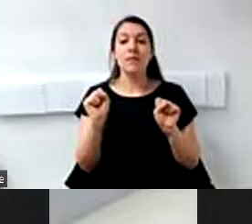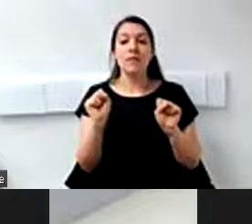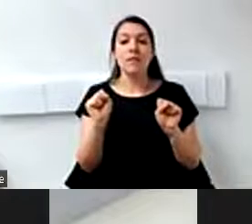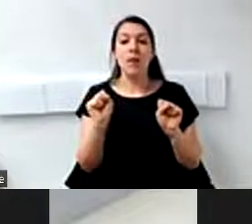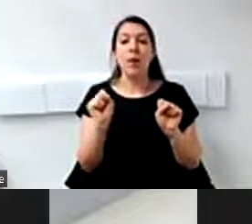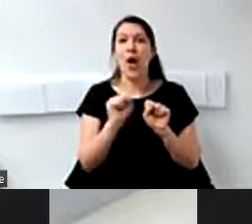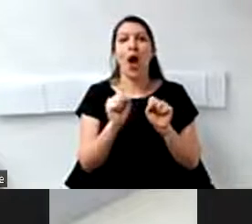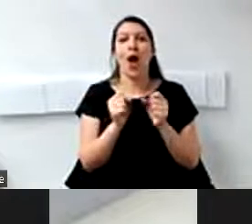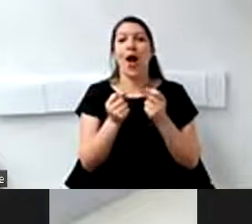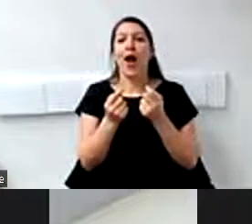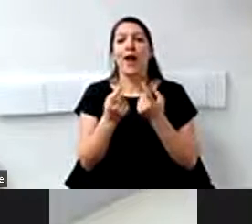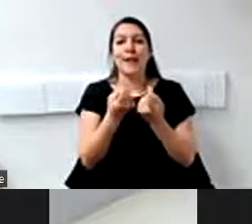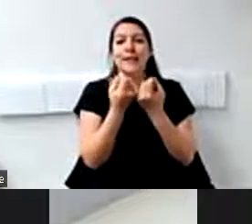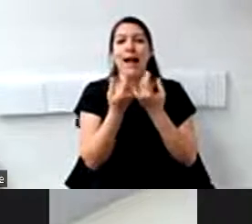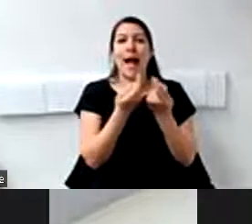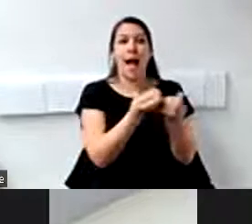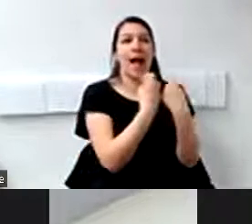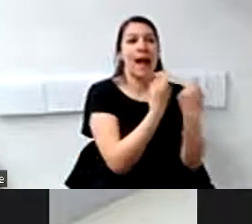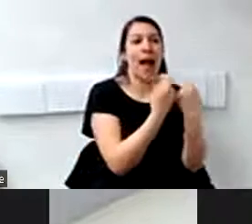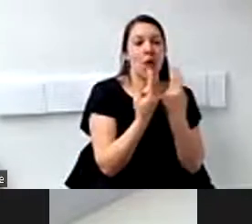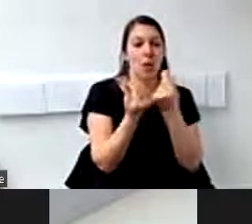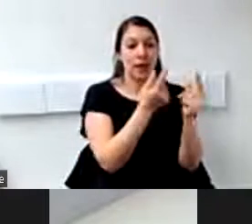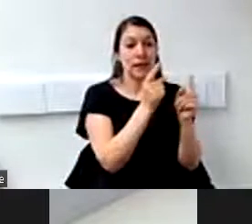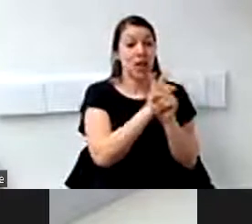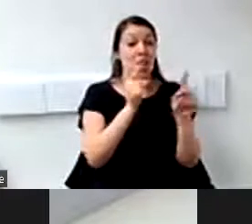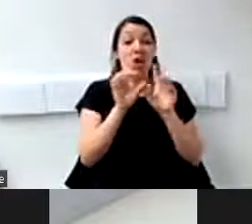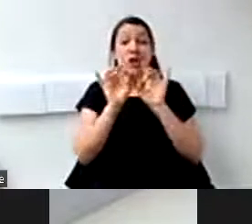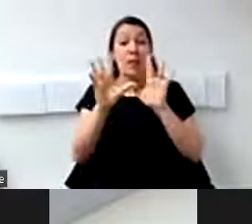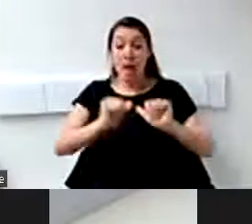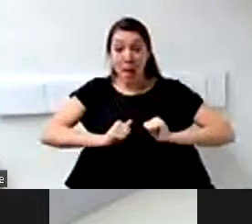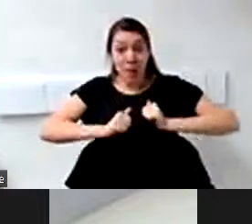de un gasto grande económico, a veces nada, es optimizar recursos.